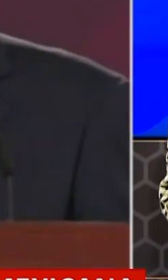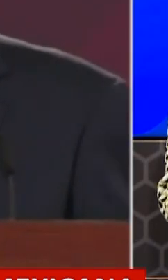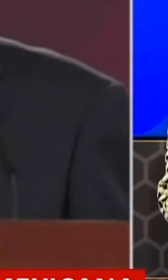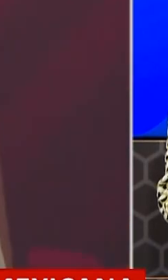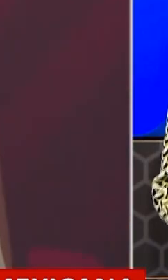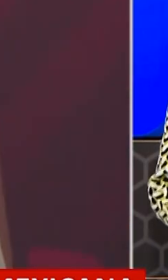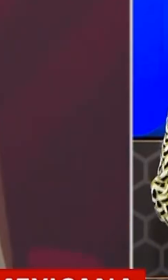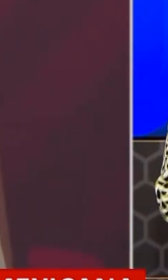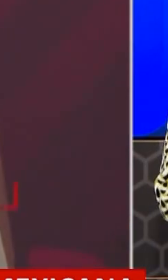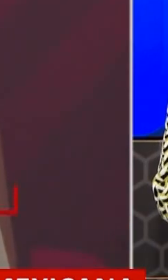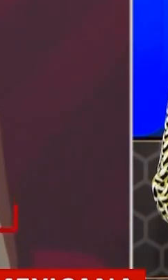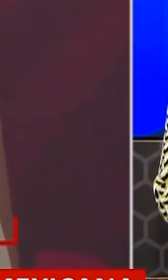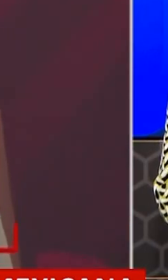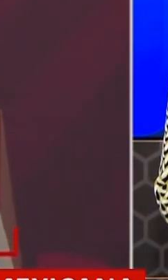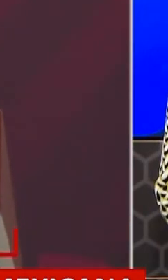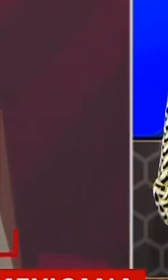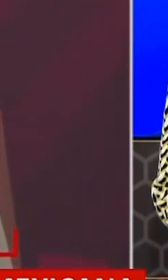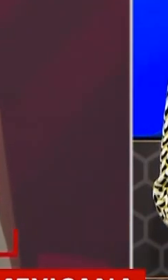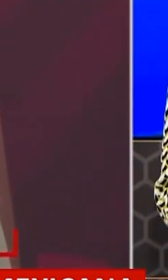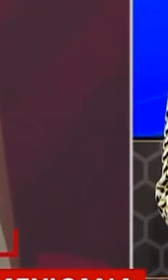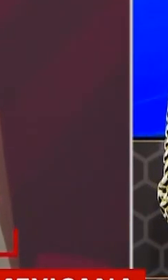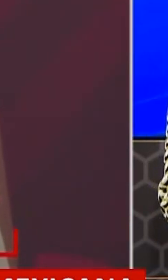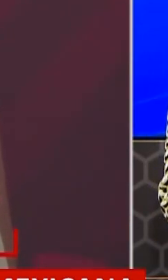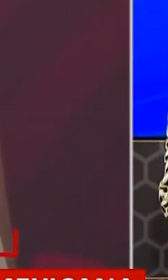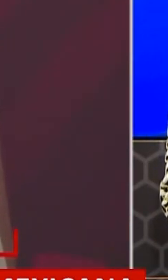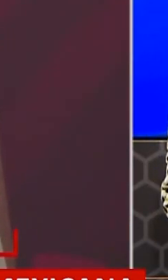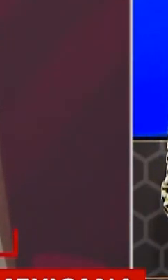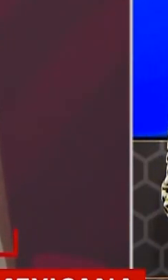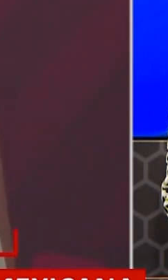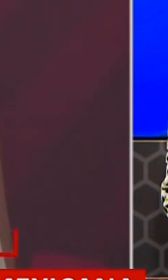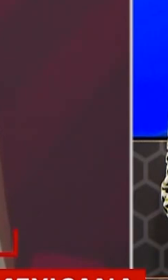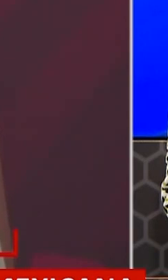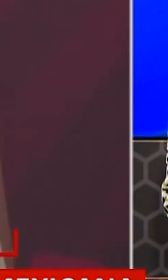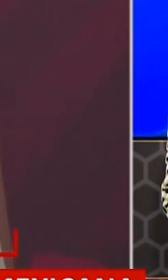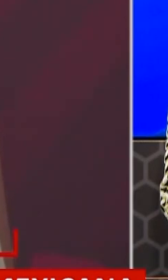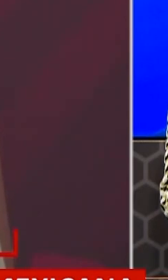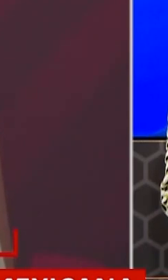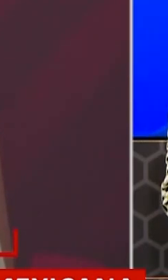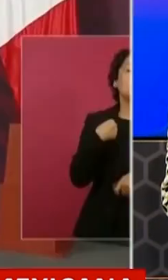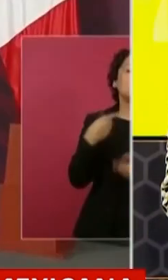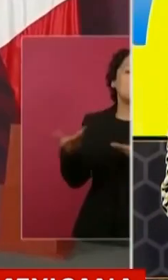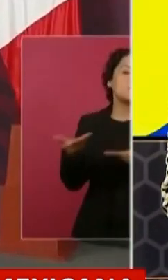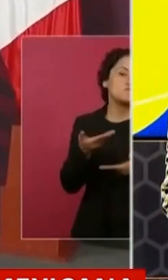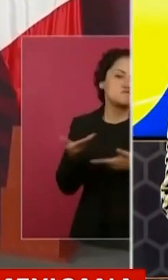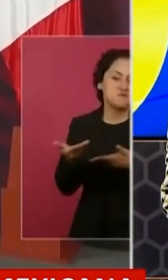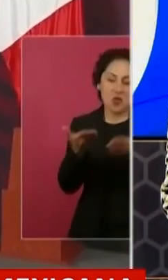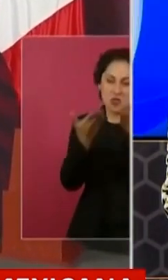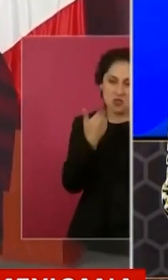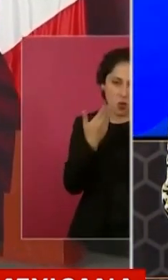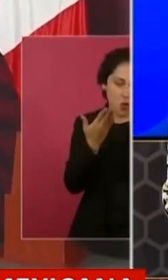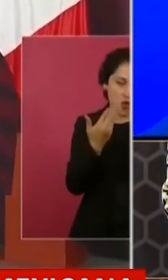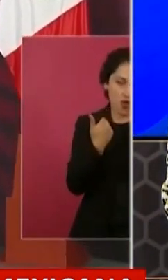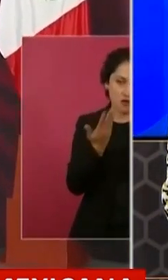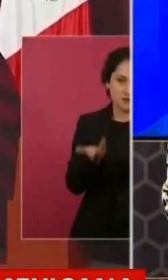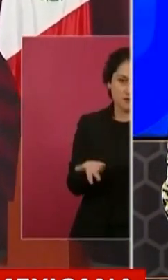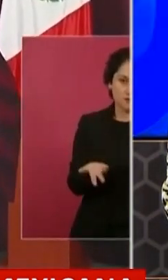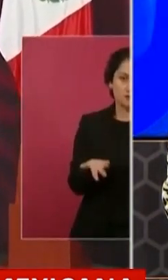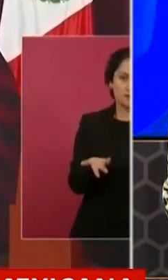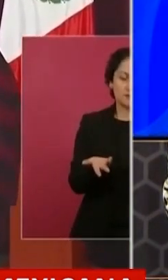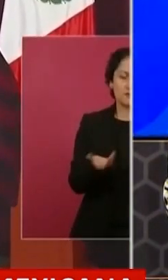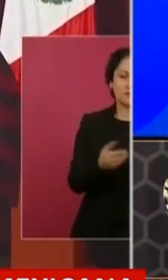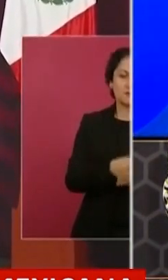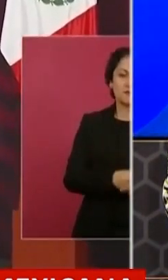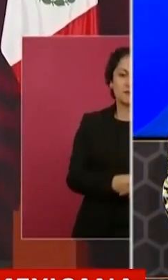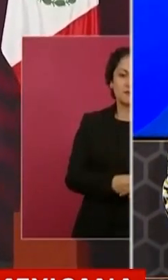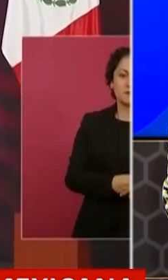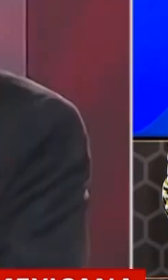qué actitud asumen desde la Cancillería, pero quiero compartirte que la actitud desde que arrancó este